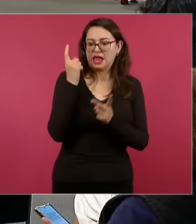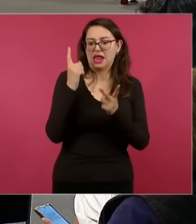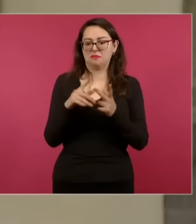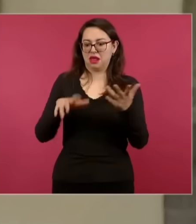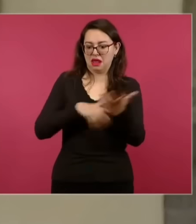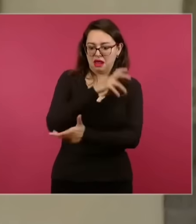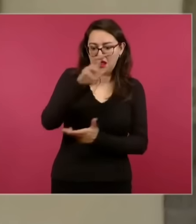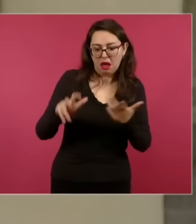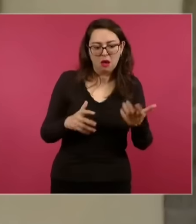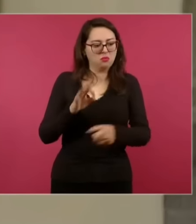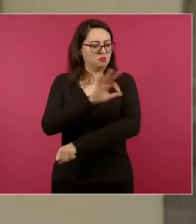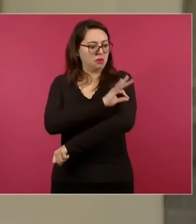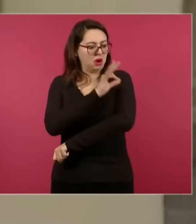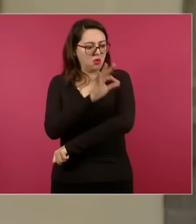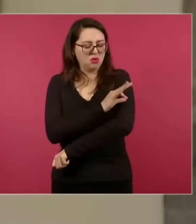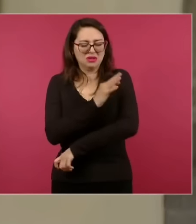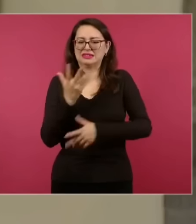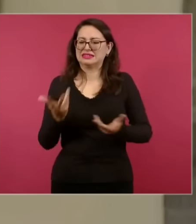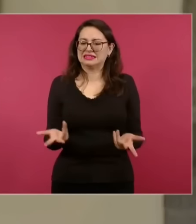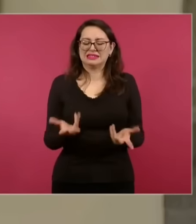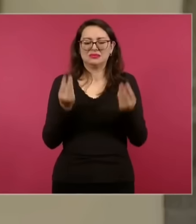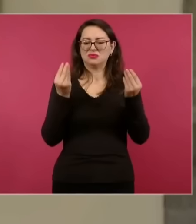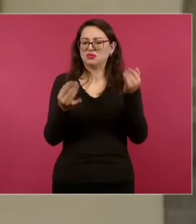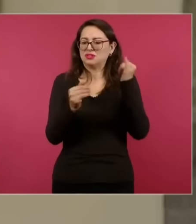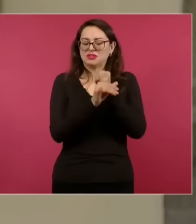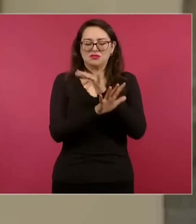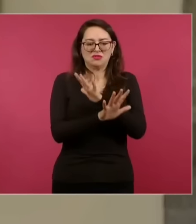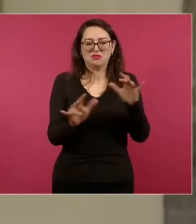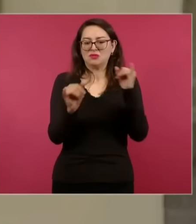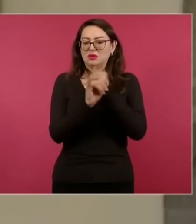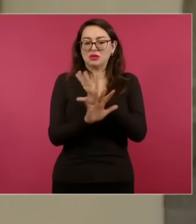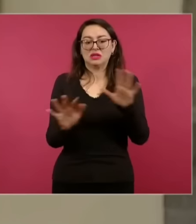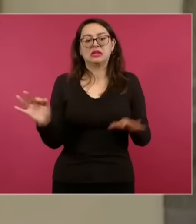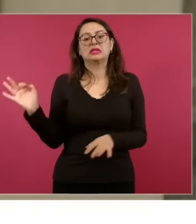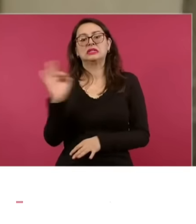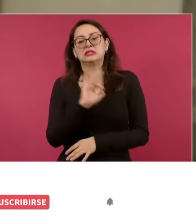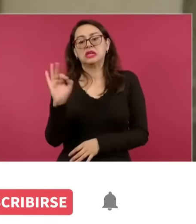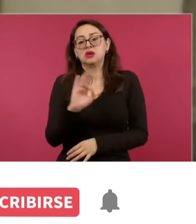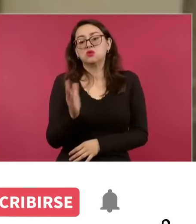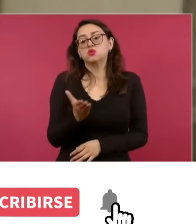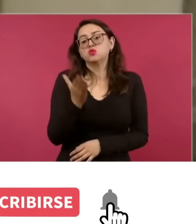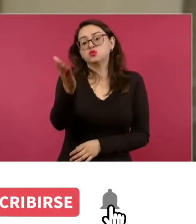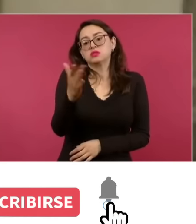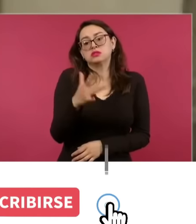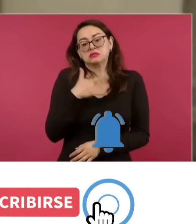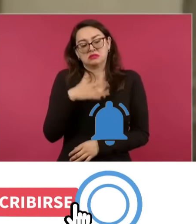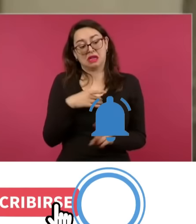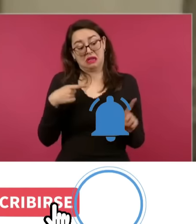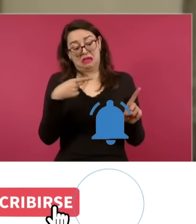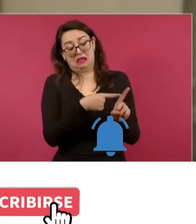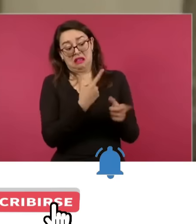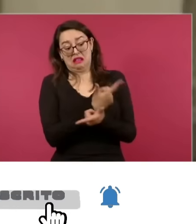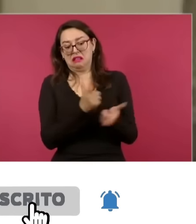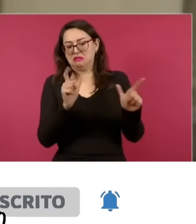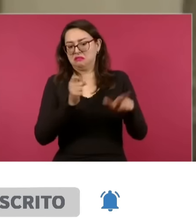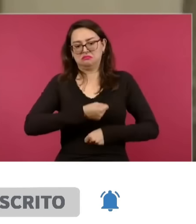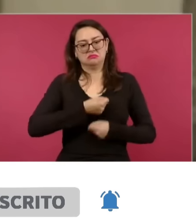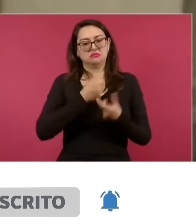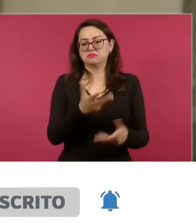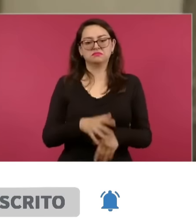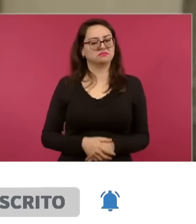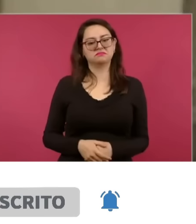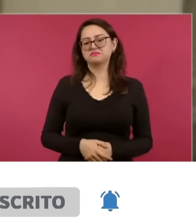las vacunas, tanta información. Usted puede decir que somos, que es libre de expresión, pero esto, la libre expresión ya